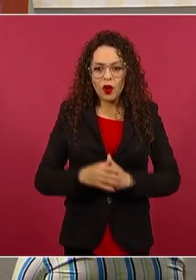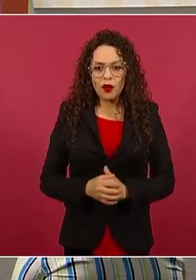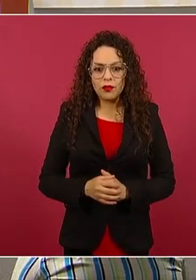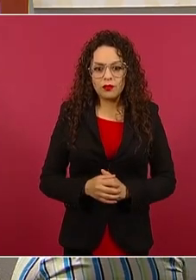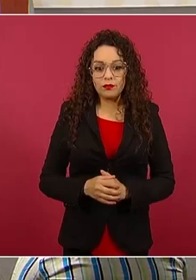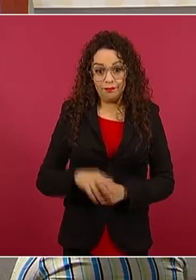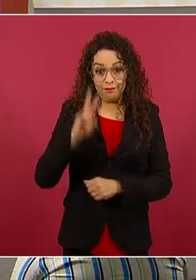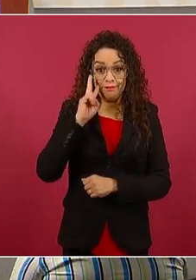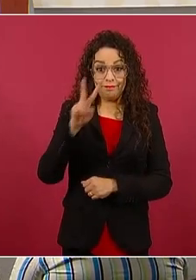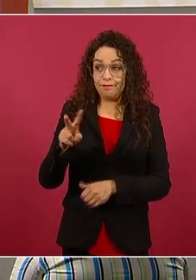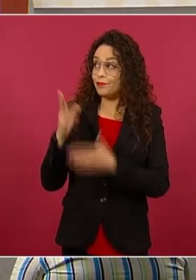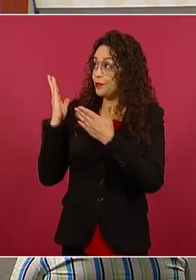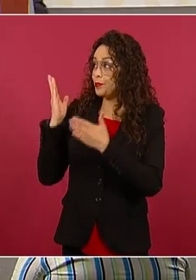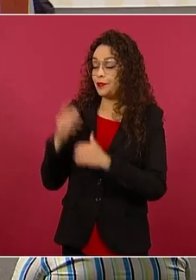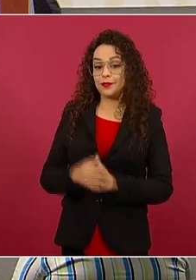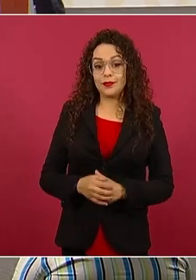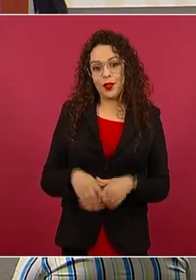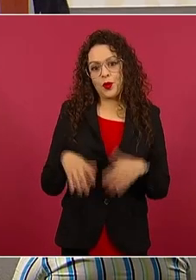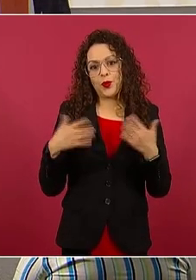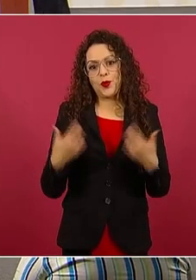No, pues sí, se rayó.